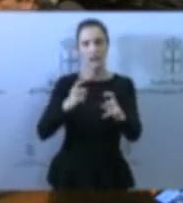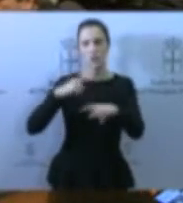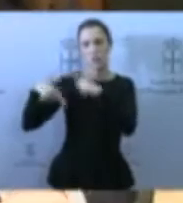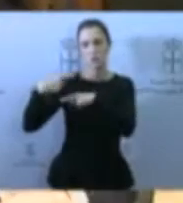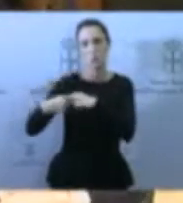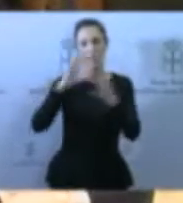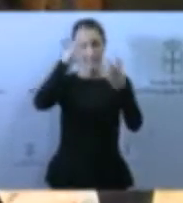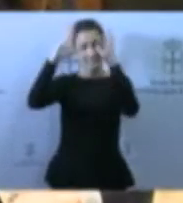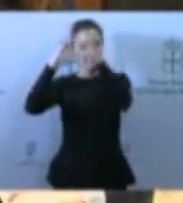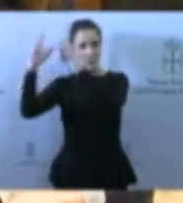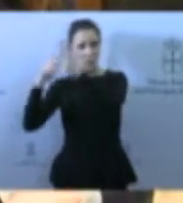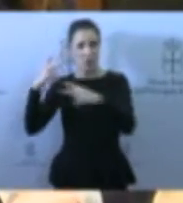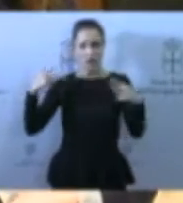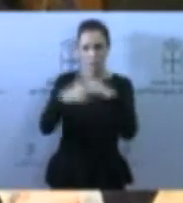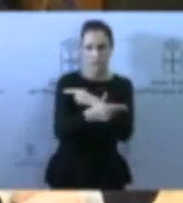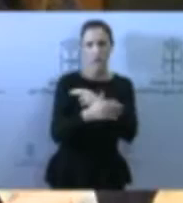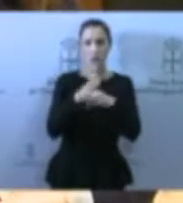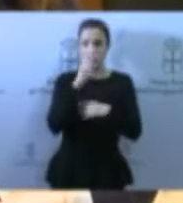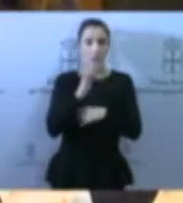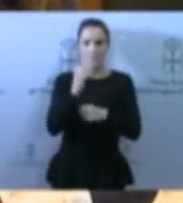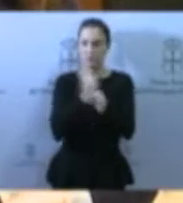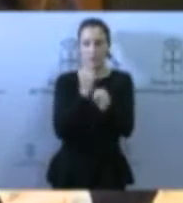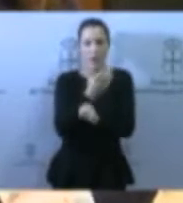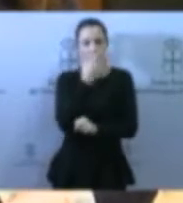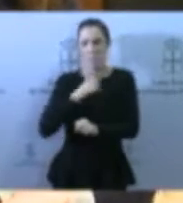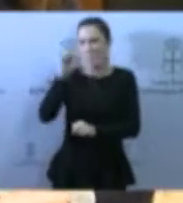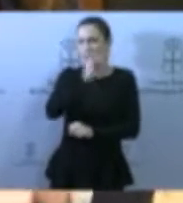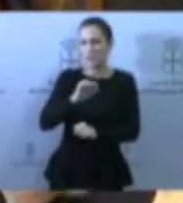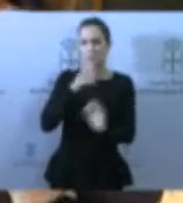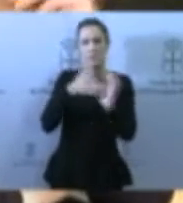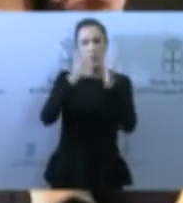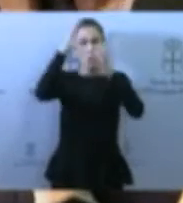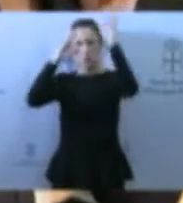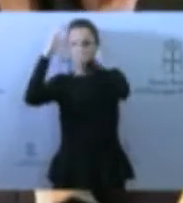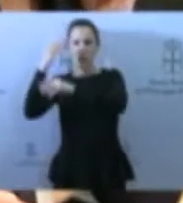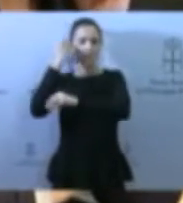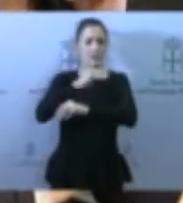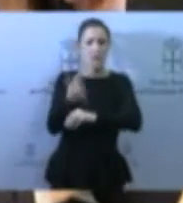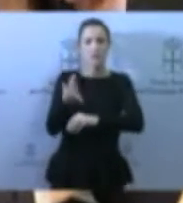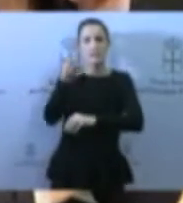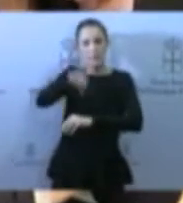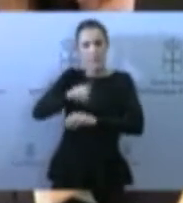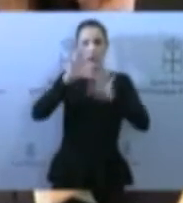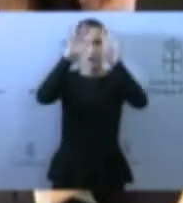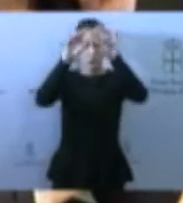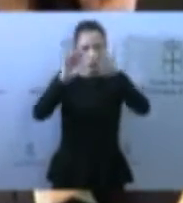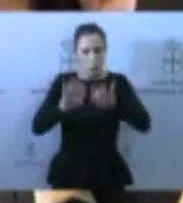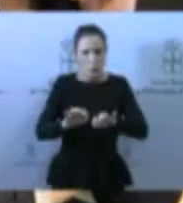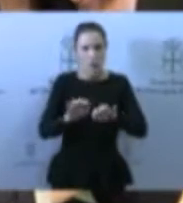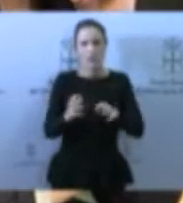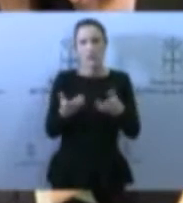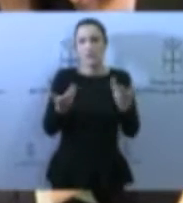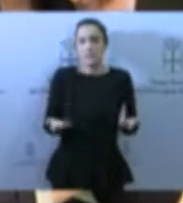sí es verdad que fue excepcional, ¿no? Fue un temporal de frío y nieve que en esta semana que dejó un